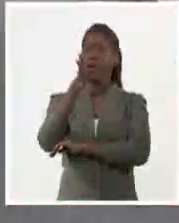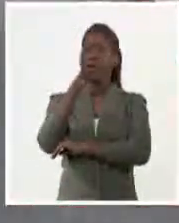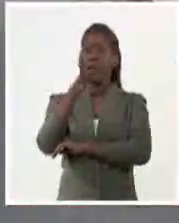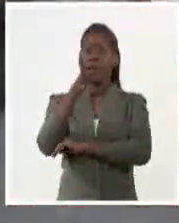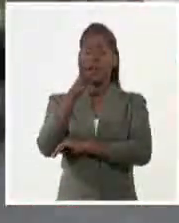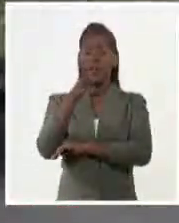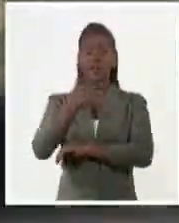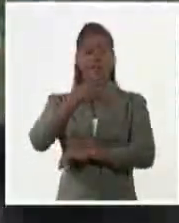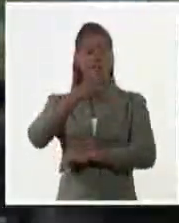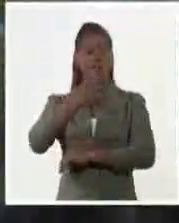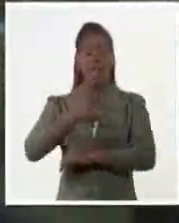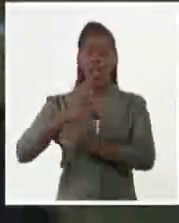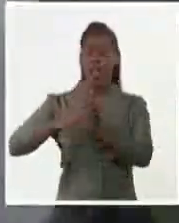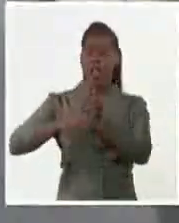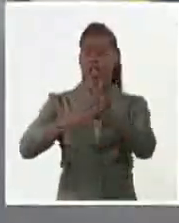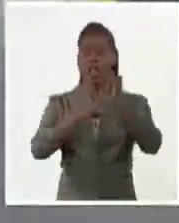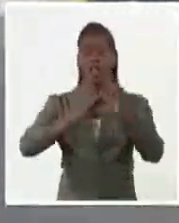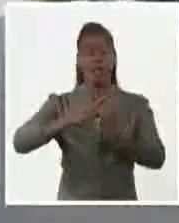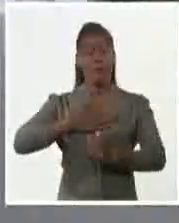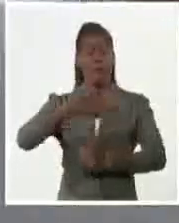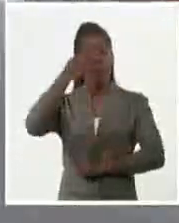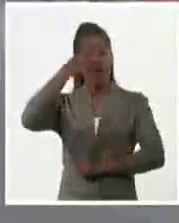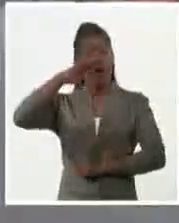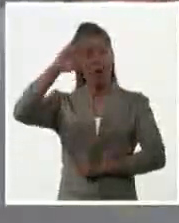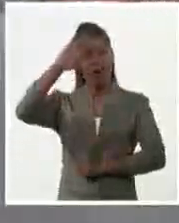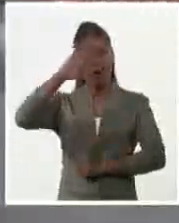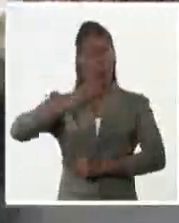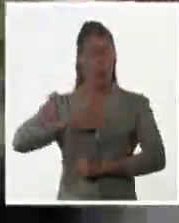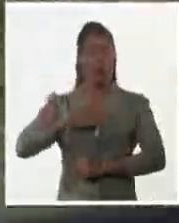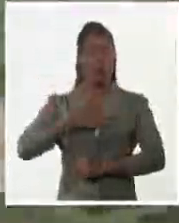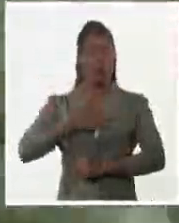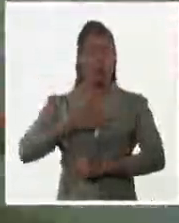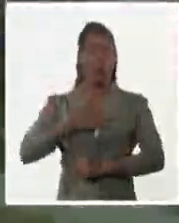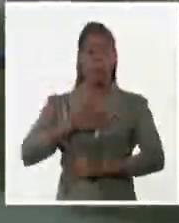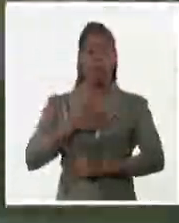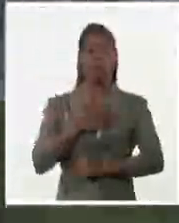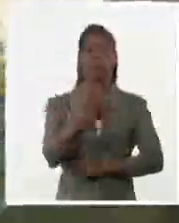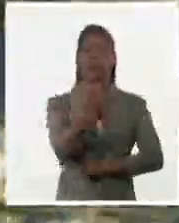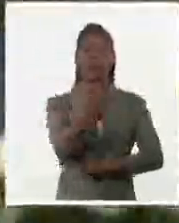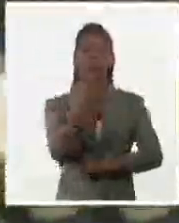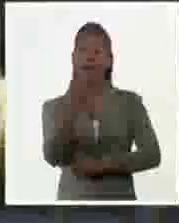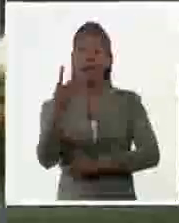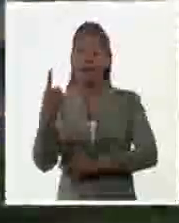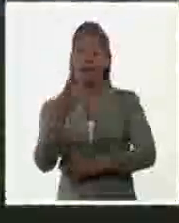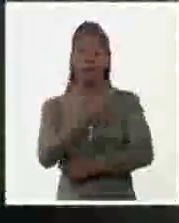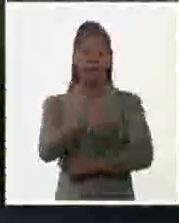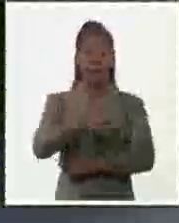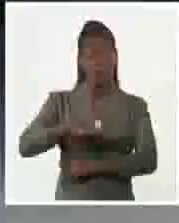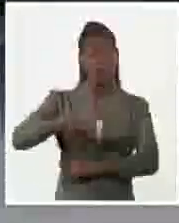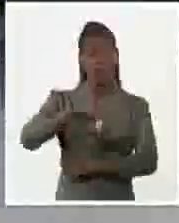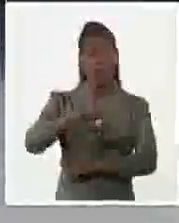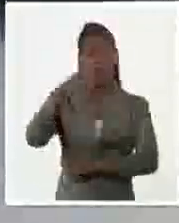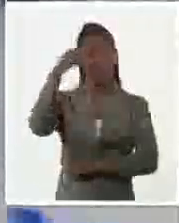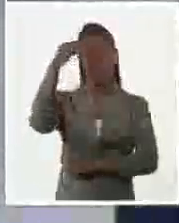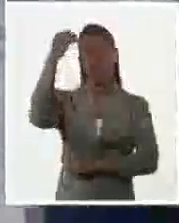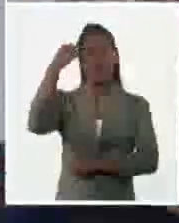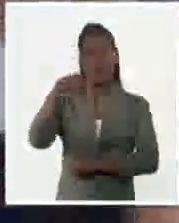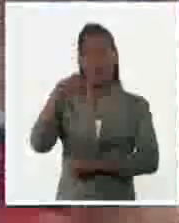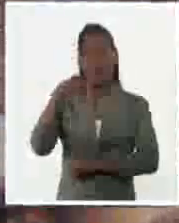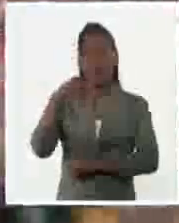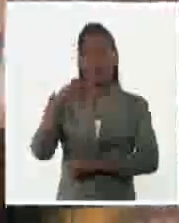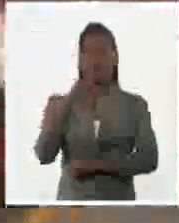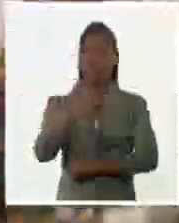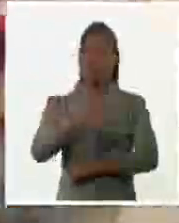en jefe, Fidel Castro Ruz. En cada lugar, ante el avance del cortejo fúnebre, una mezcla